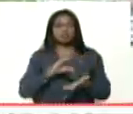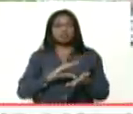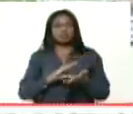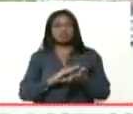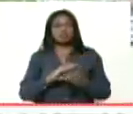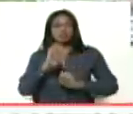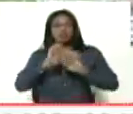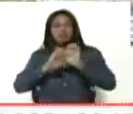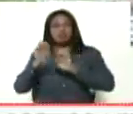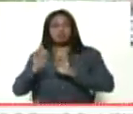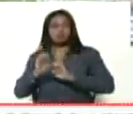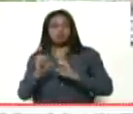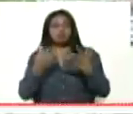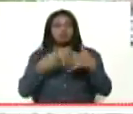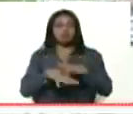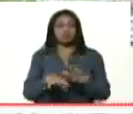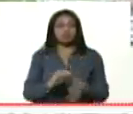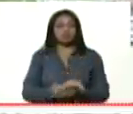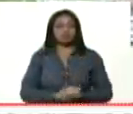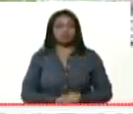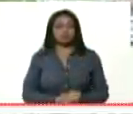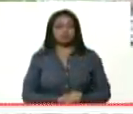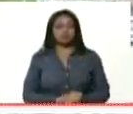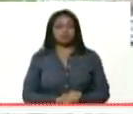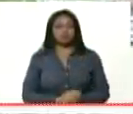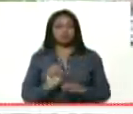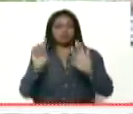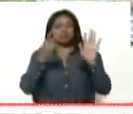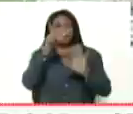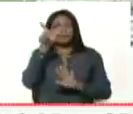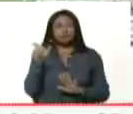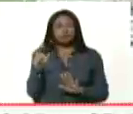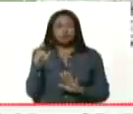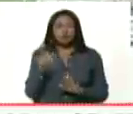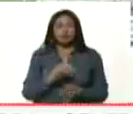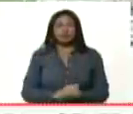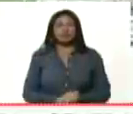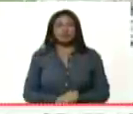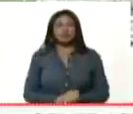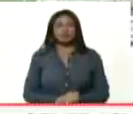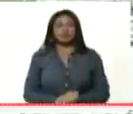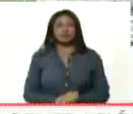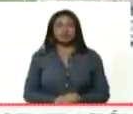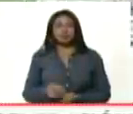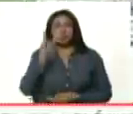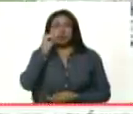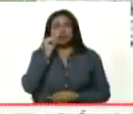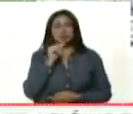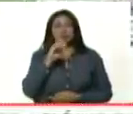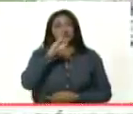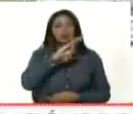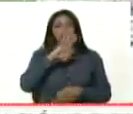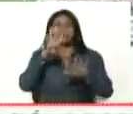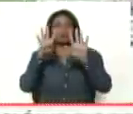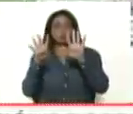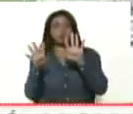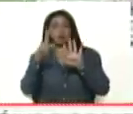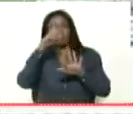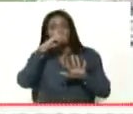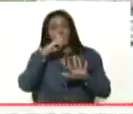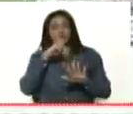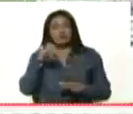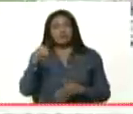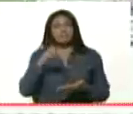de diagnóstico integral. El séptimo caso es un hombre de 49 años de edad, del